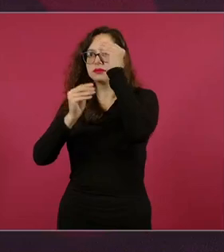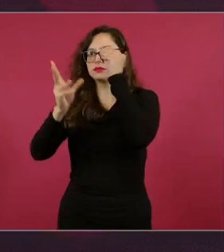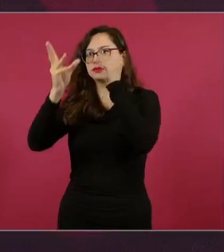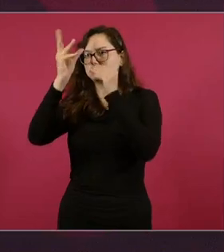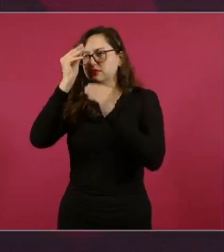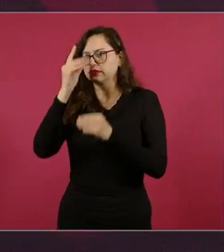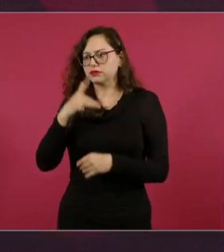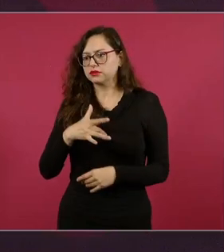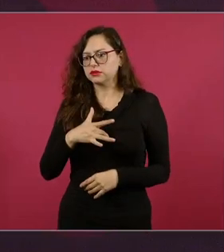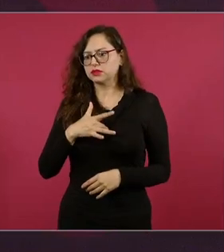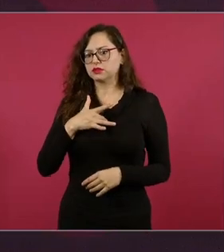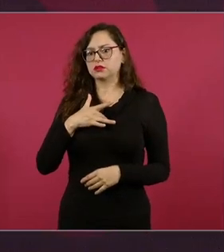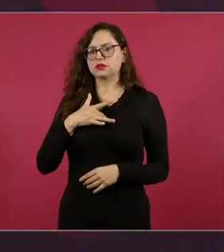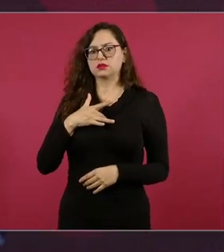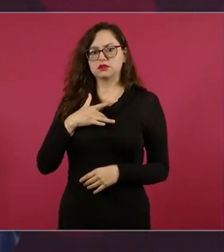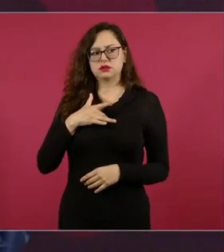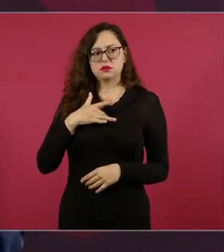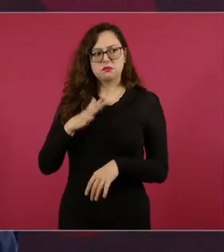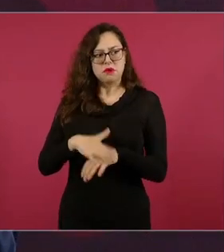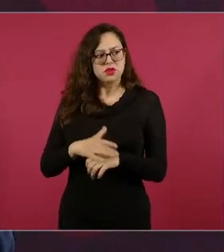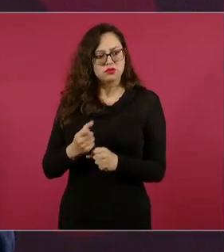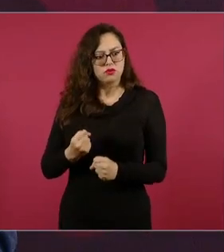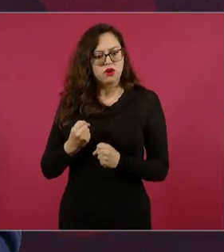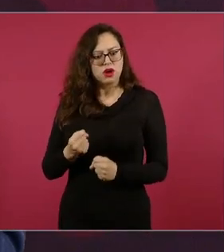los valores y los principios